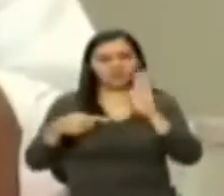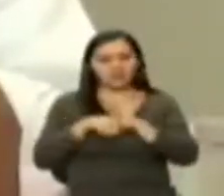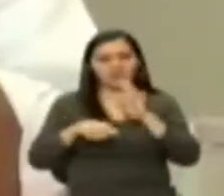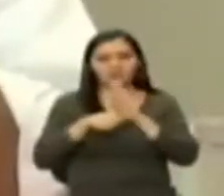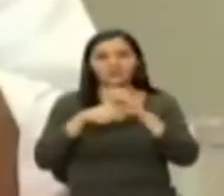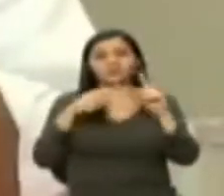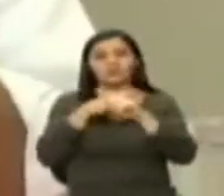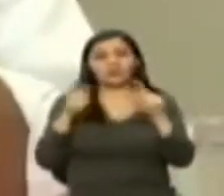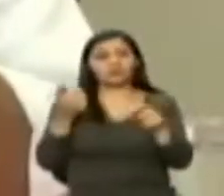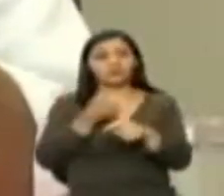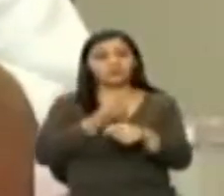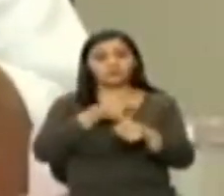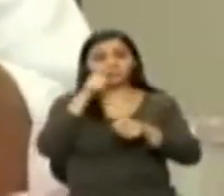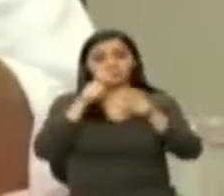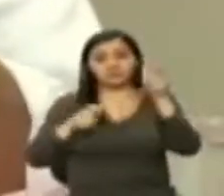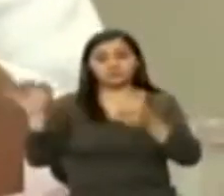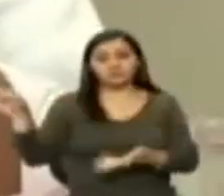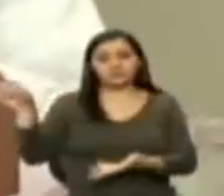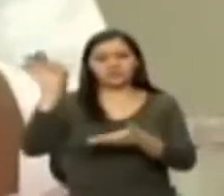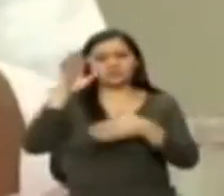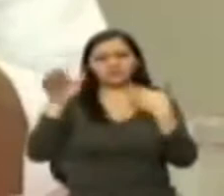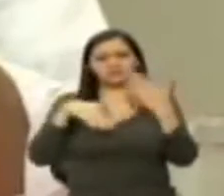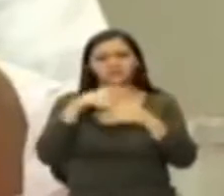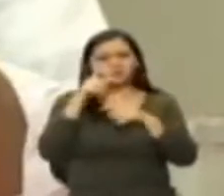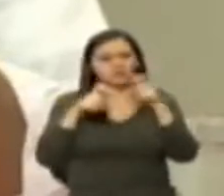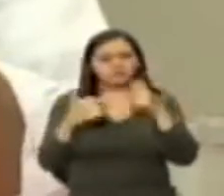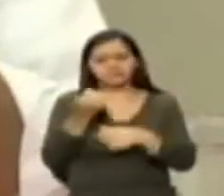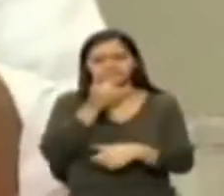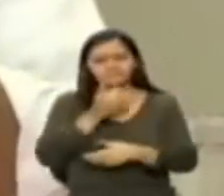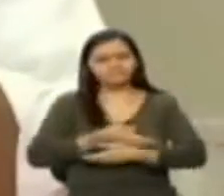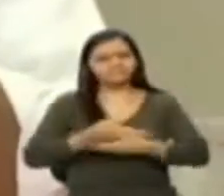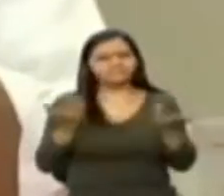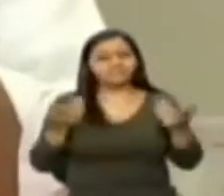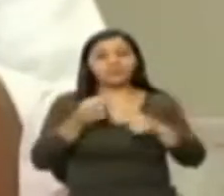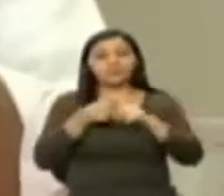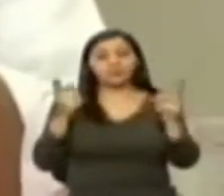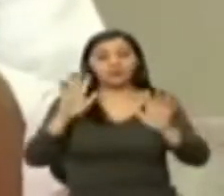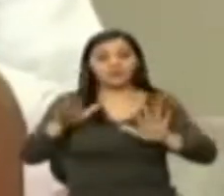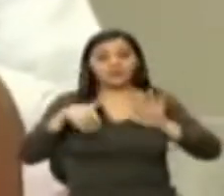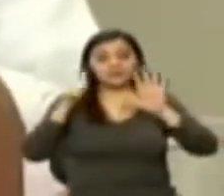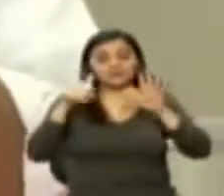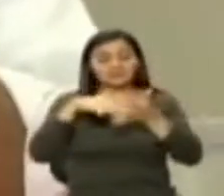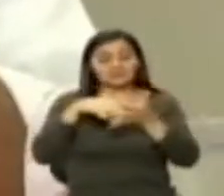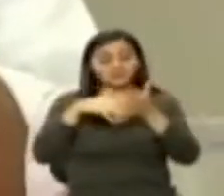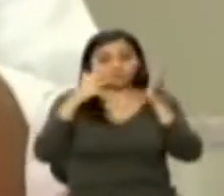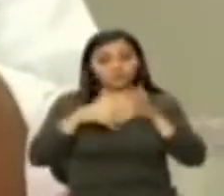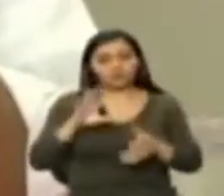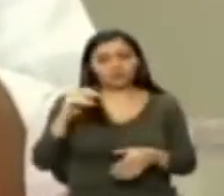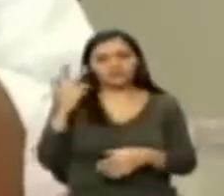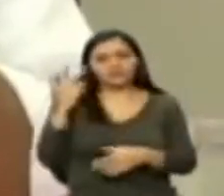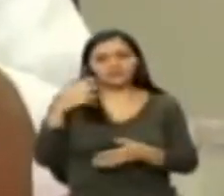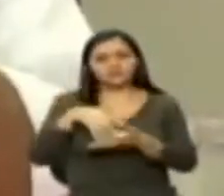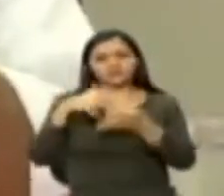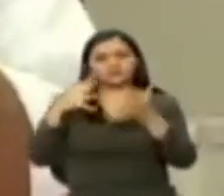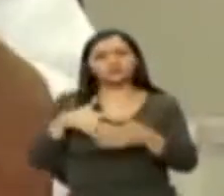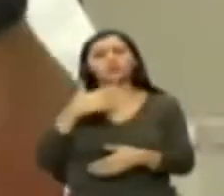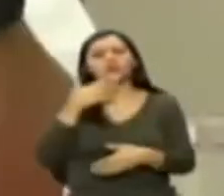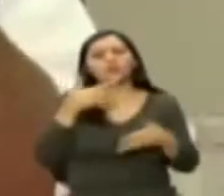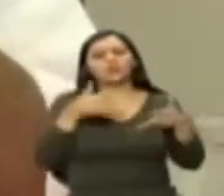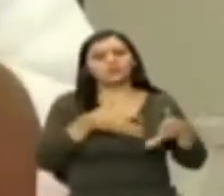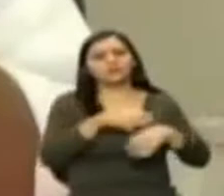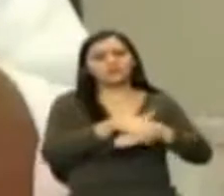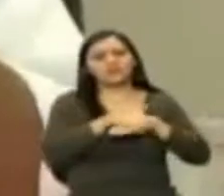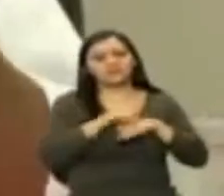con la propia gente que dicen representar? Si con 16 estudiantes, con 13 estudiantes, ¿cómo tengo profesor de inglés? ¿Cómo